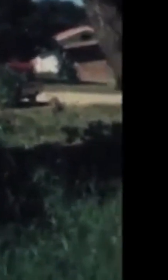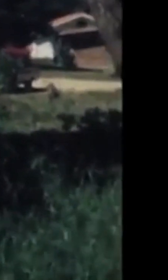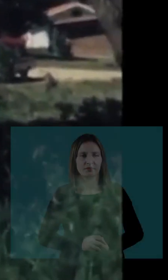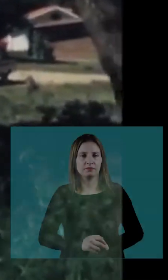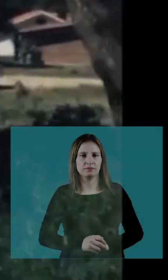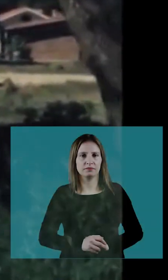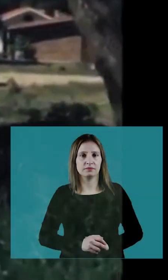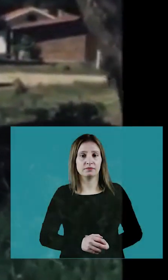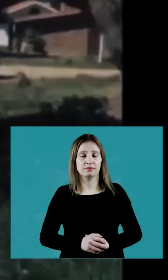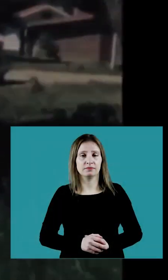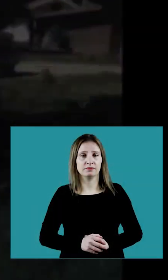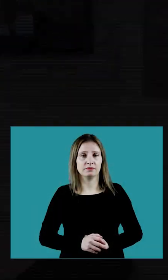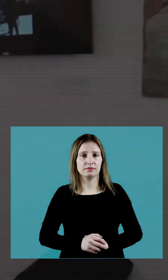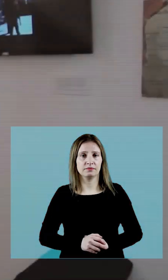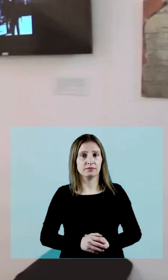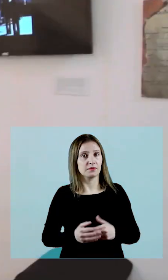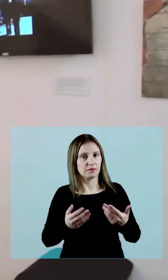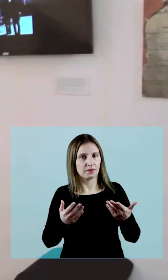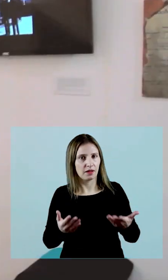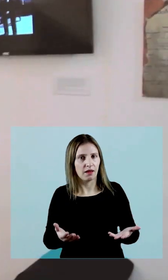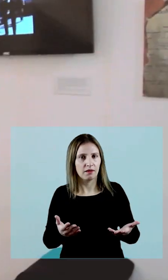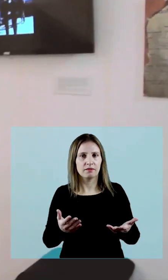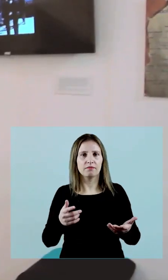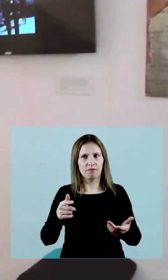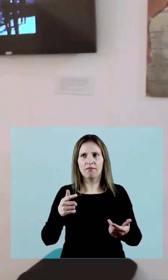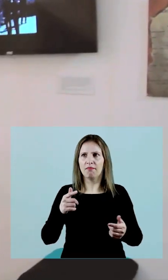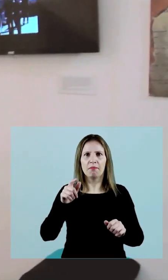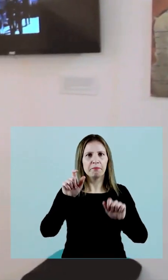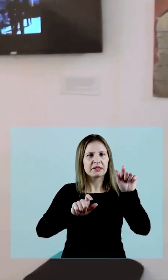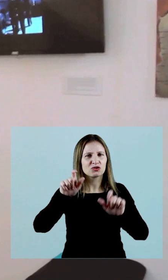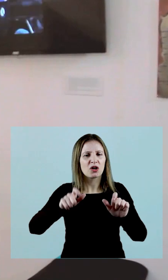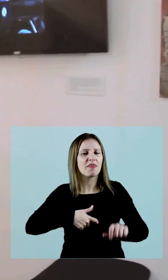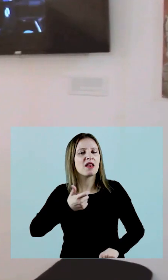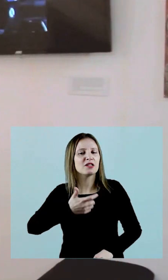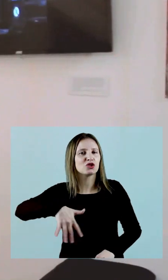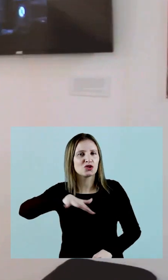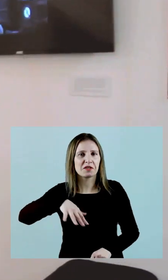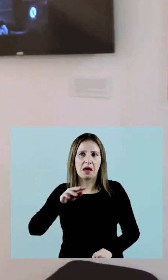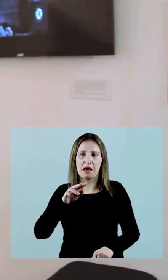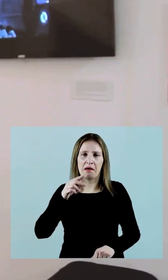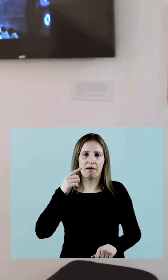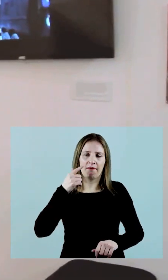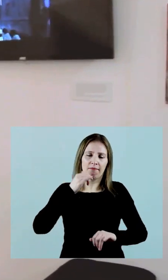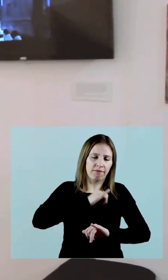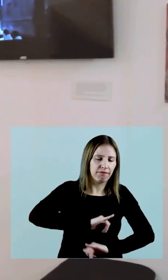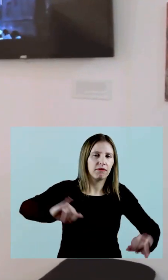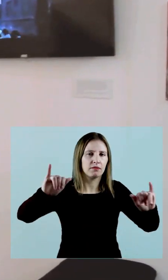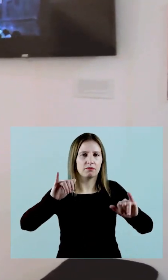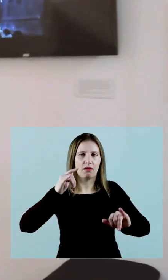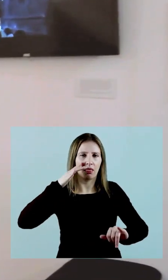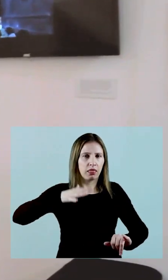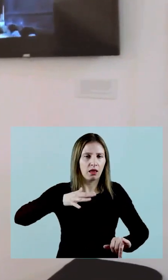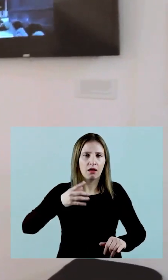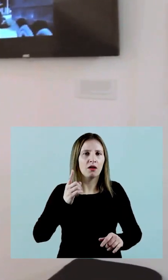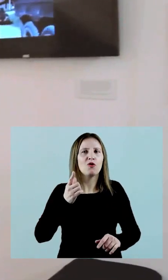Y así fue impuesto en la sociedad, porque bueno, eso era lo habitual en la información del momento, en que no